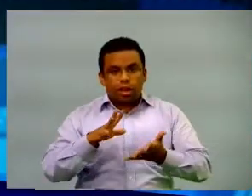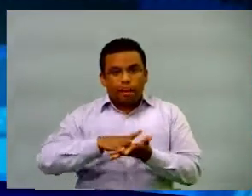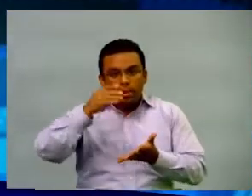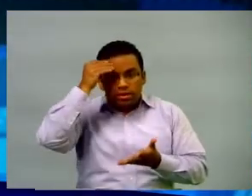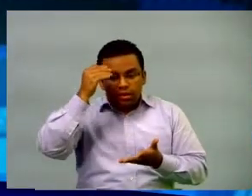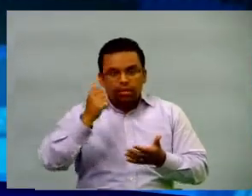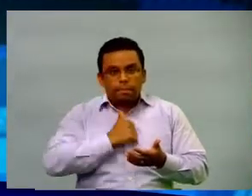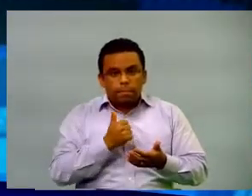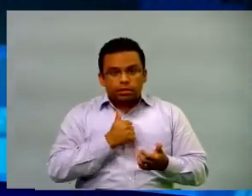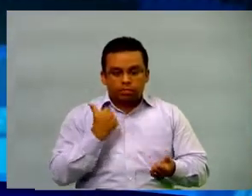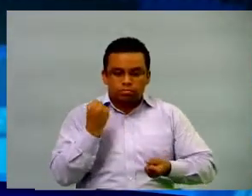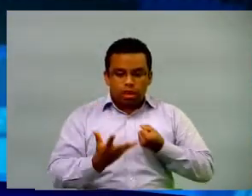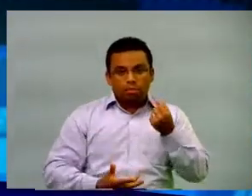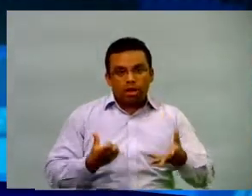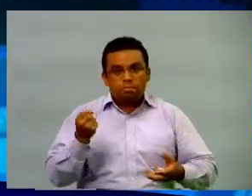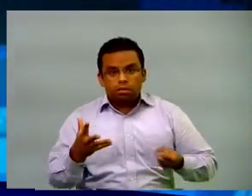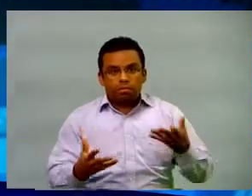manera autónoma.